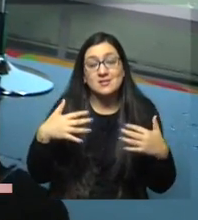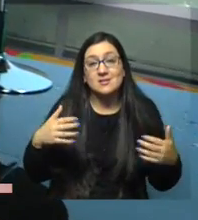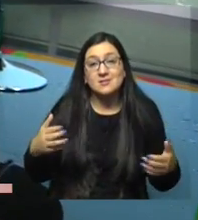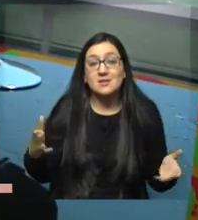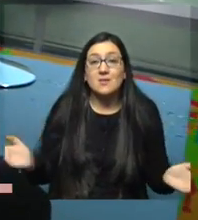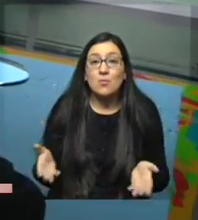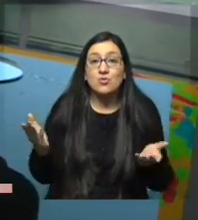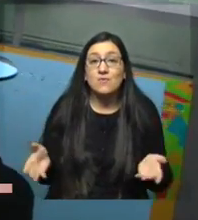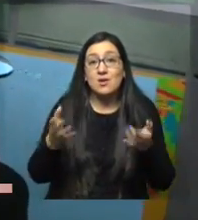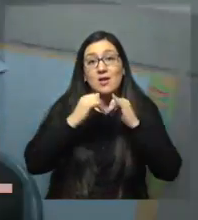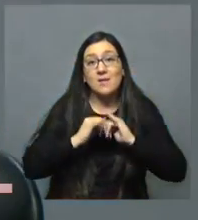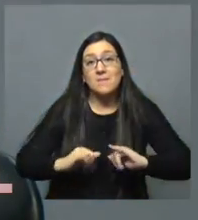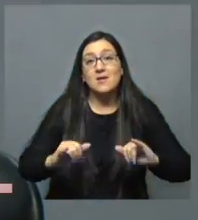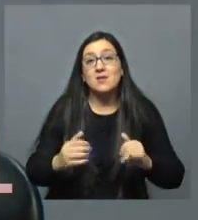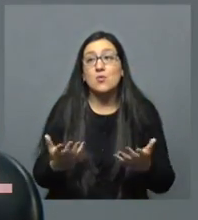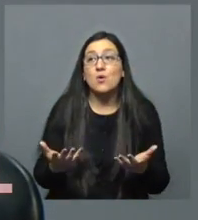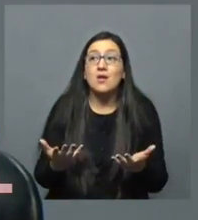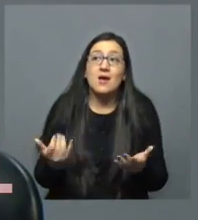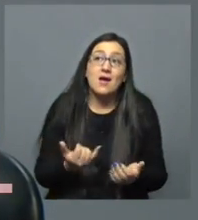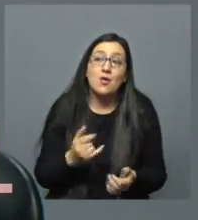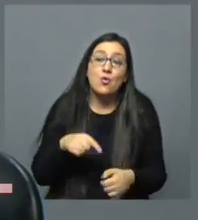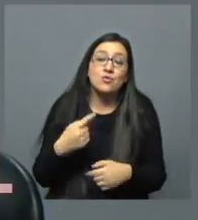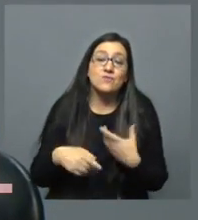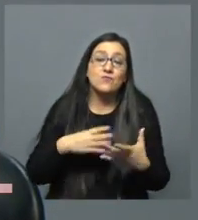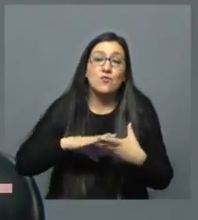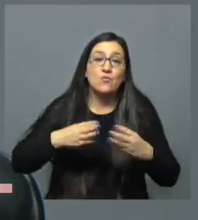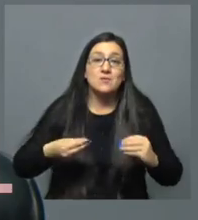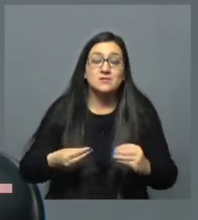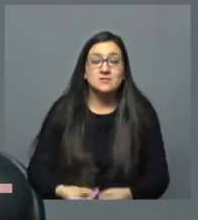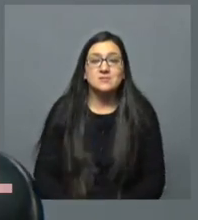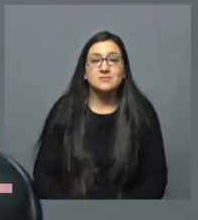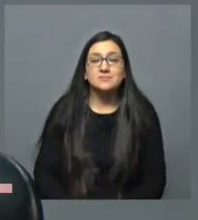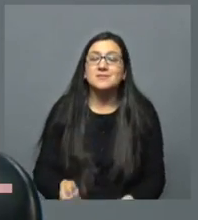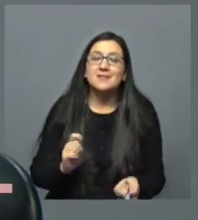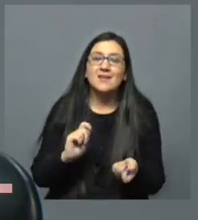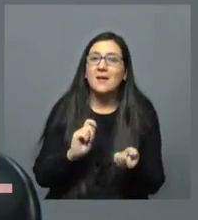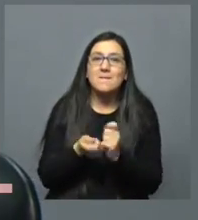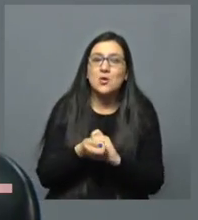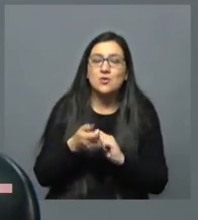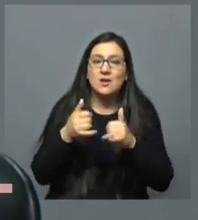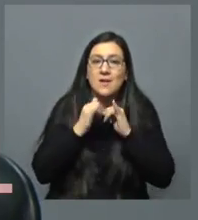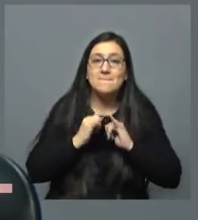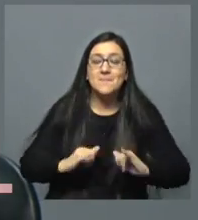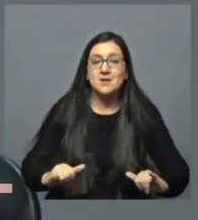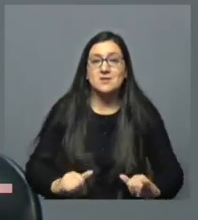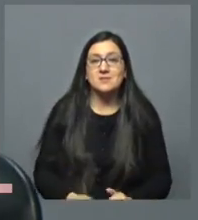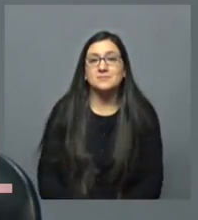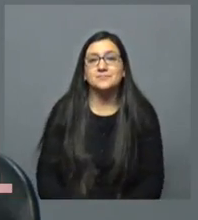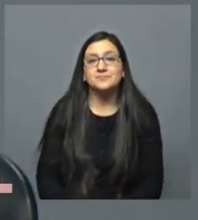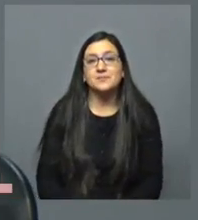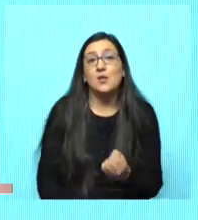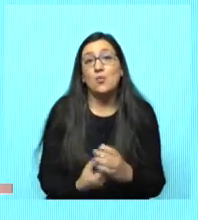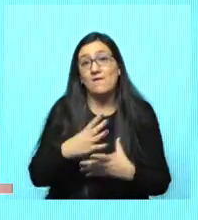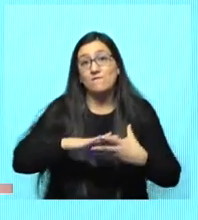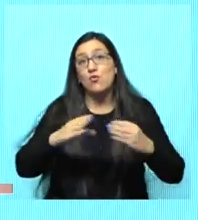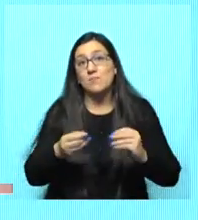han ahora incursionado en otras formas, pero ¿qué ha cambiado de la campaña en sí, a partir de todos estos cambios de las nuevas modalidades del maltrato?